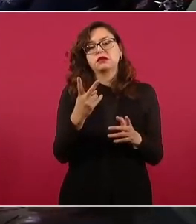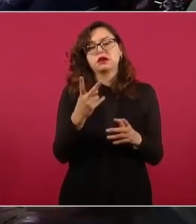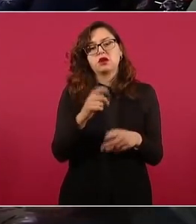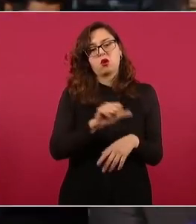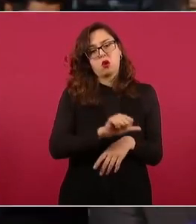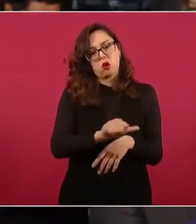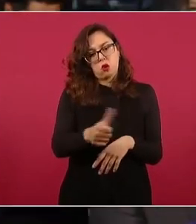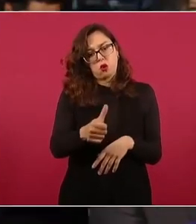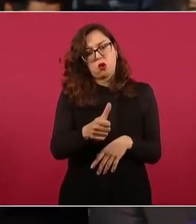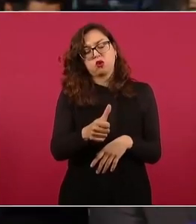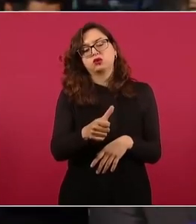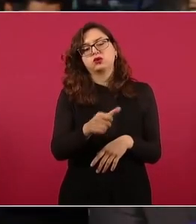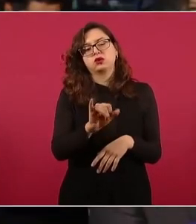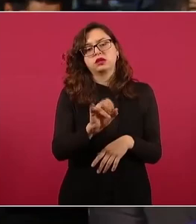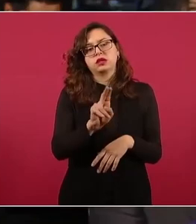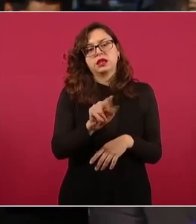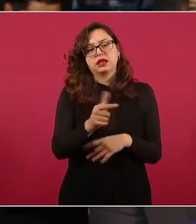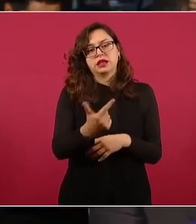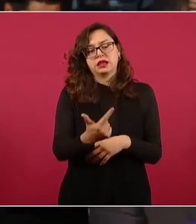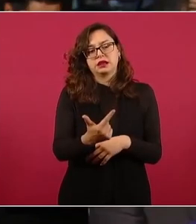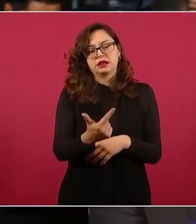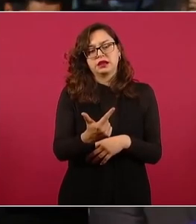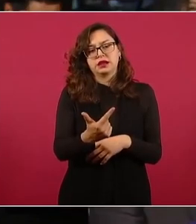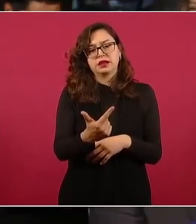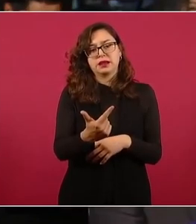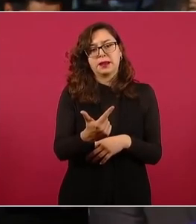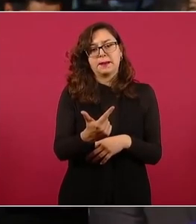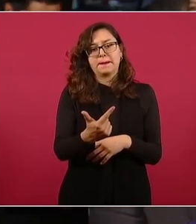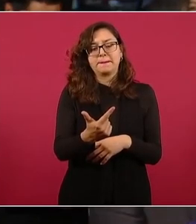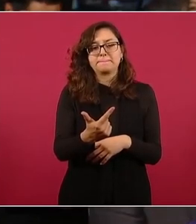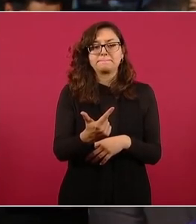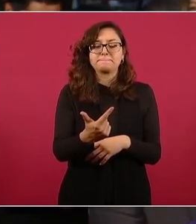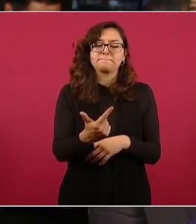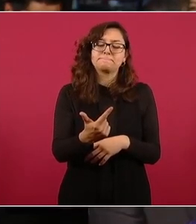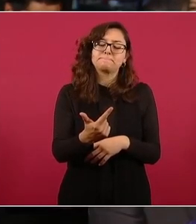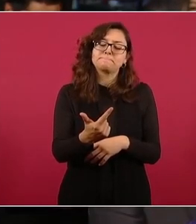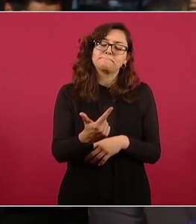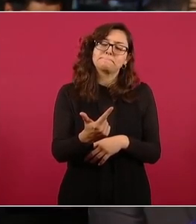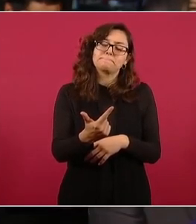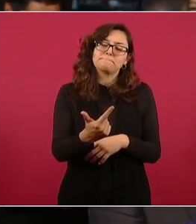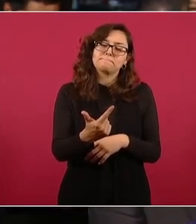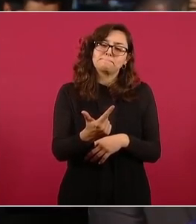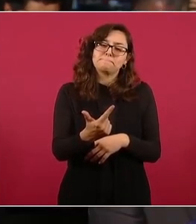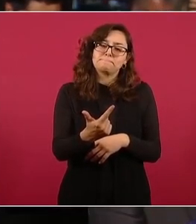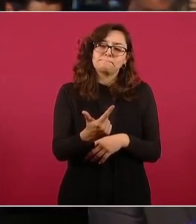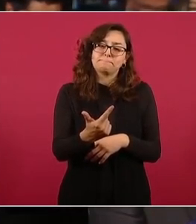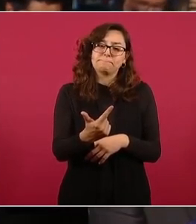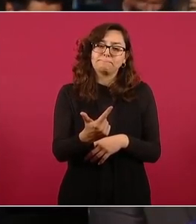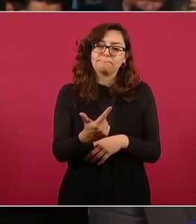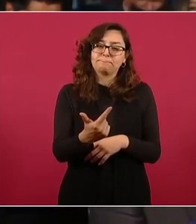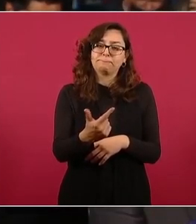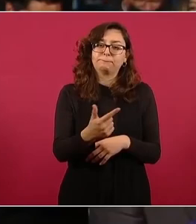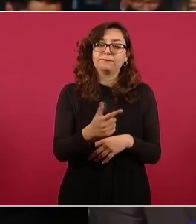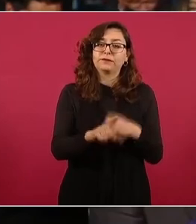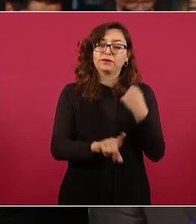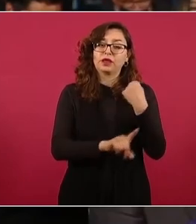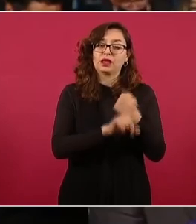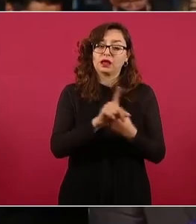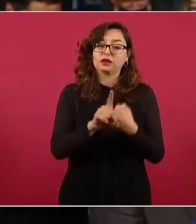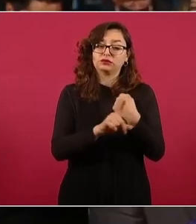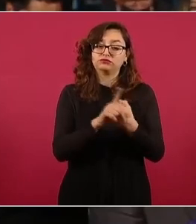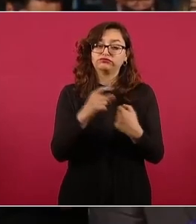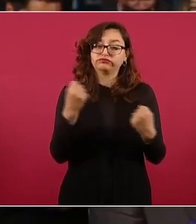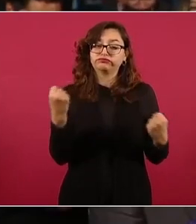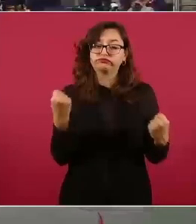Seguros, que es una empresa de Países Bajos, y tuvo un problema con Ferdinand, porque